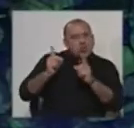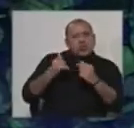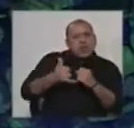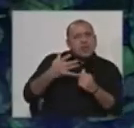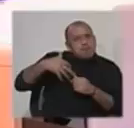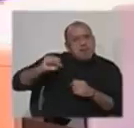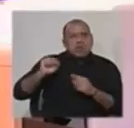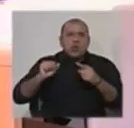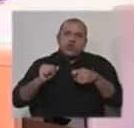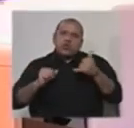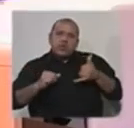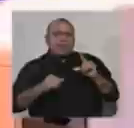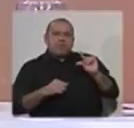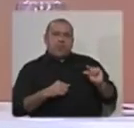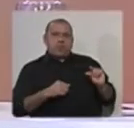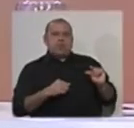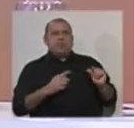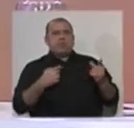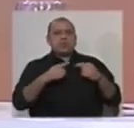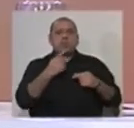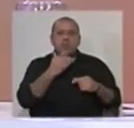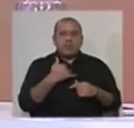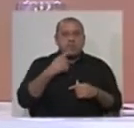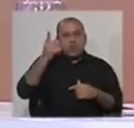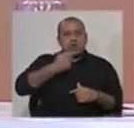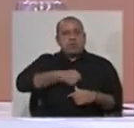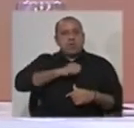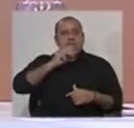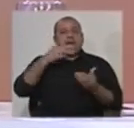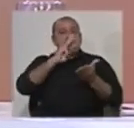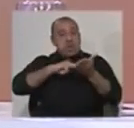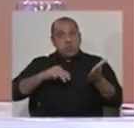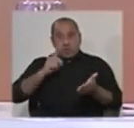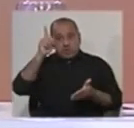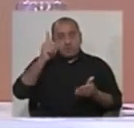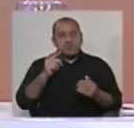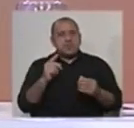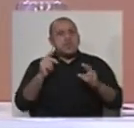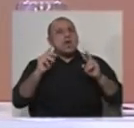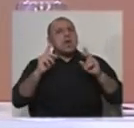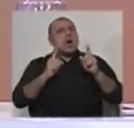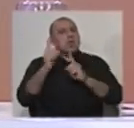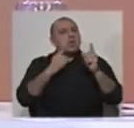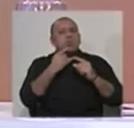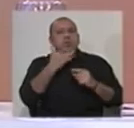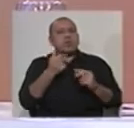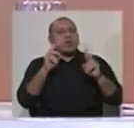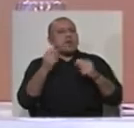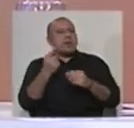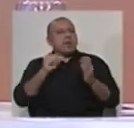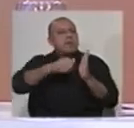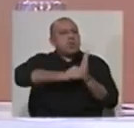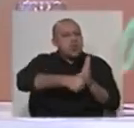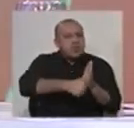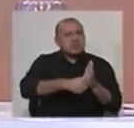muchas veces en el caso catalán también podría haber un factor económico e incluso algún factor fiscal con el principado de andorra y la